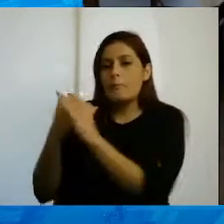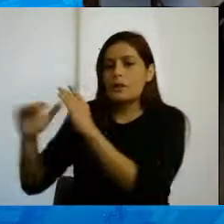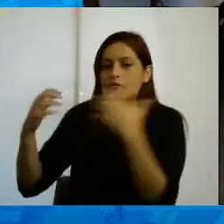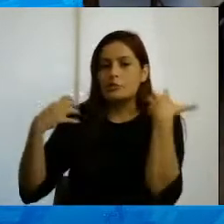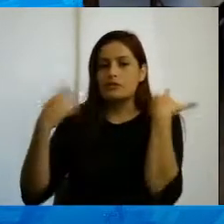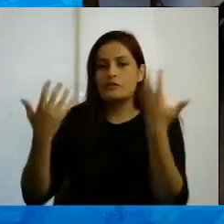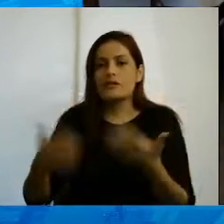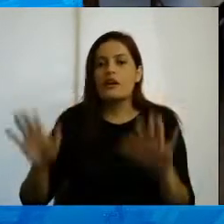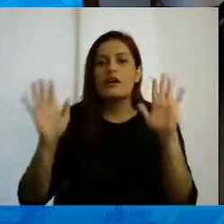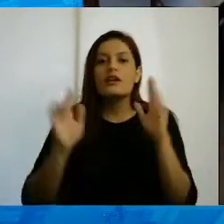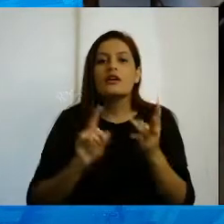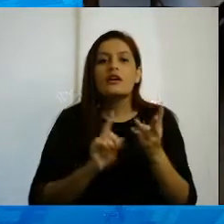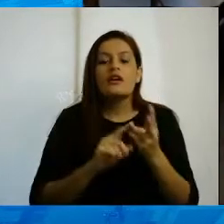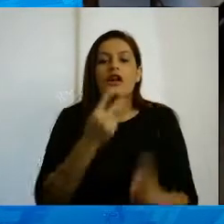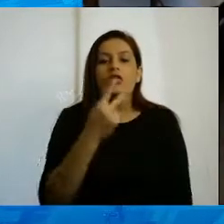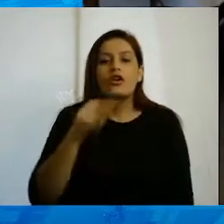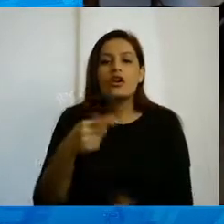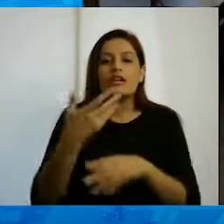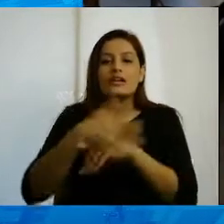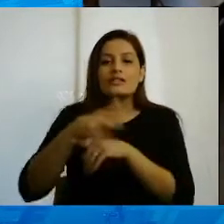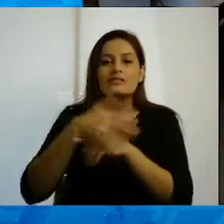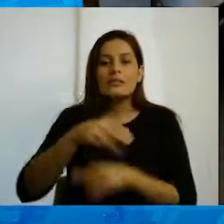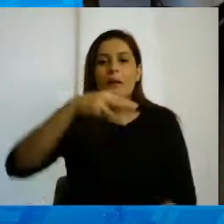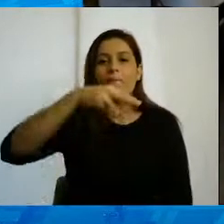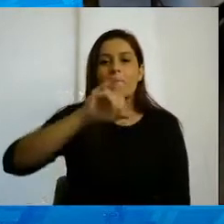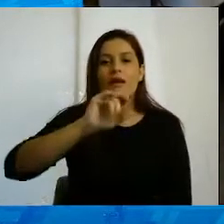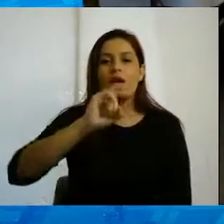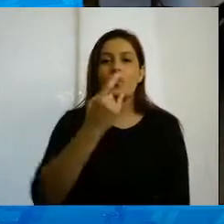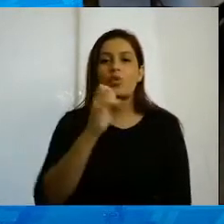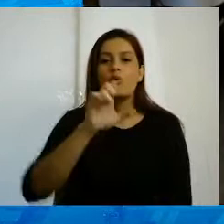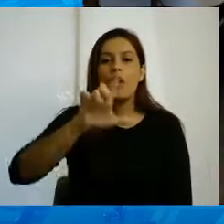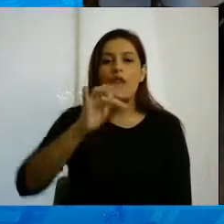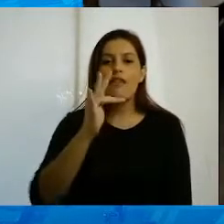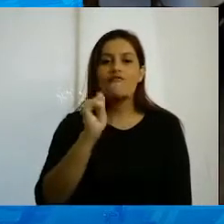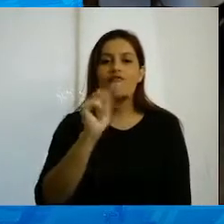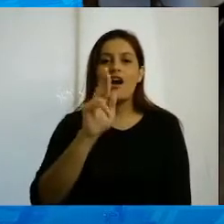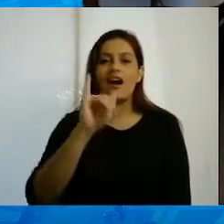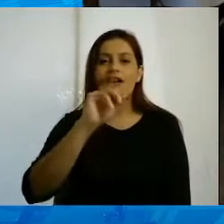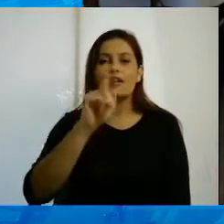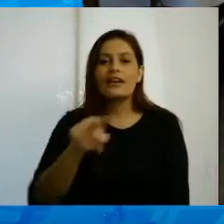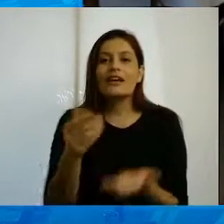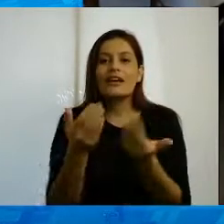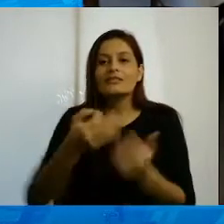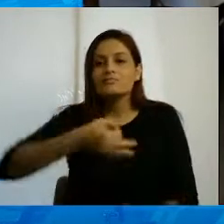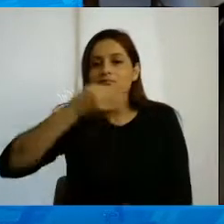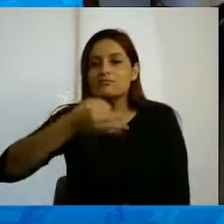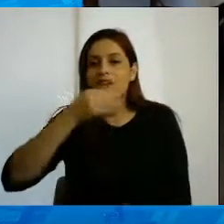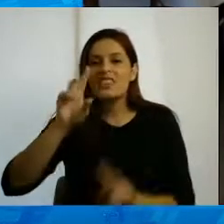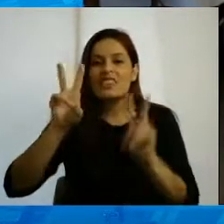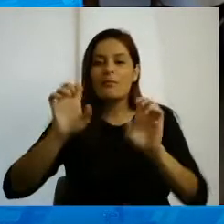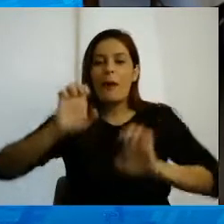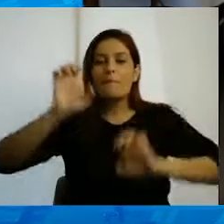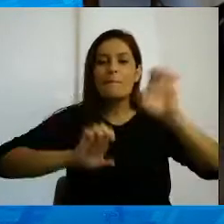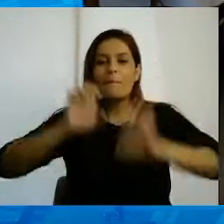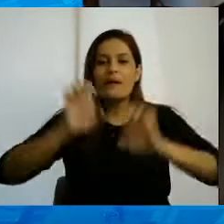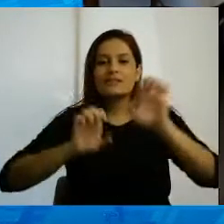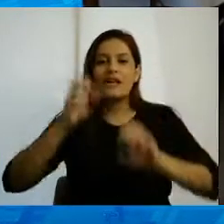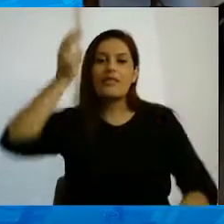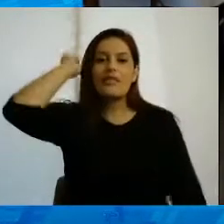varias, derivada de Dideco. Carta del vecino Miguel Farías, solicita exponer sobre empresa